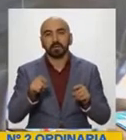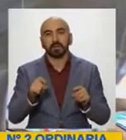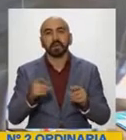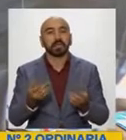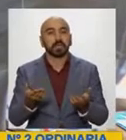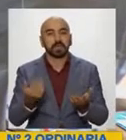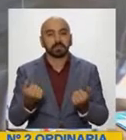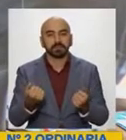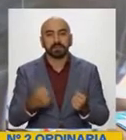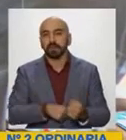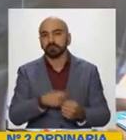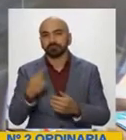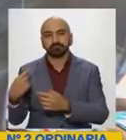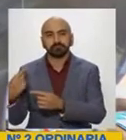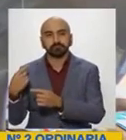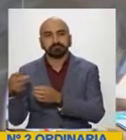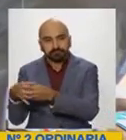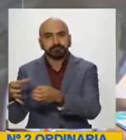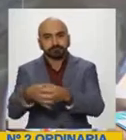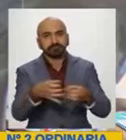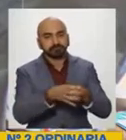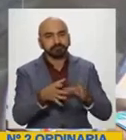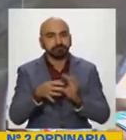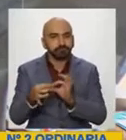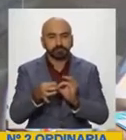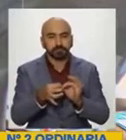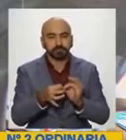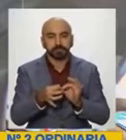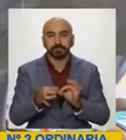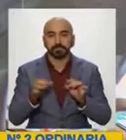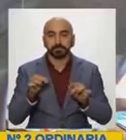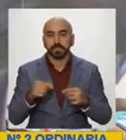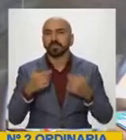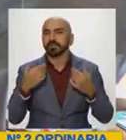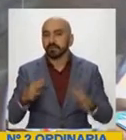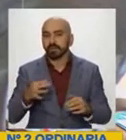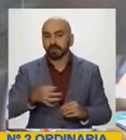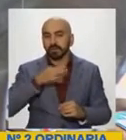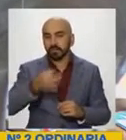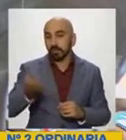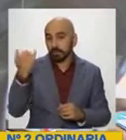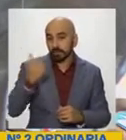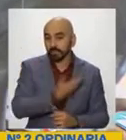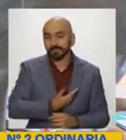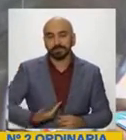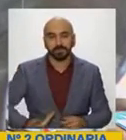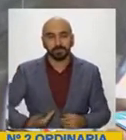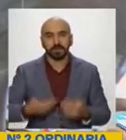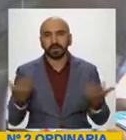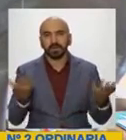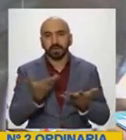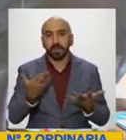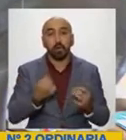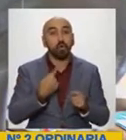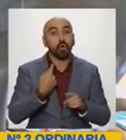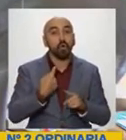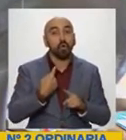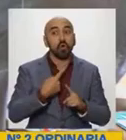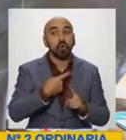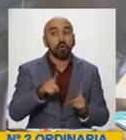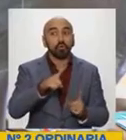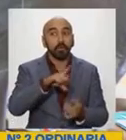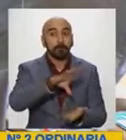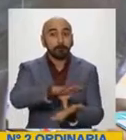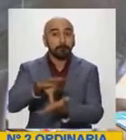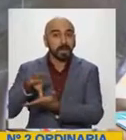un multilateralismo. Se necesita, como ha señalado ya el presidente de la República, que los otros países se hagan